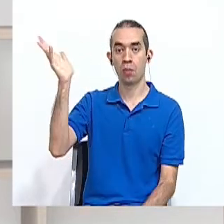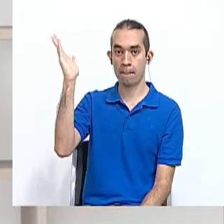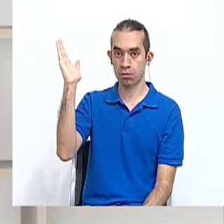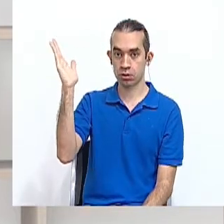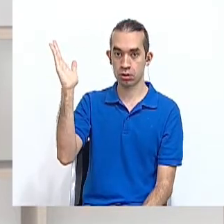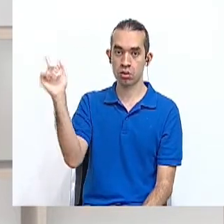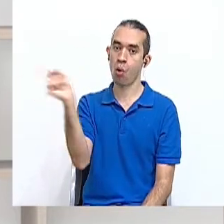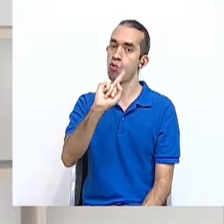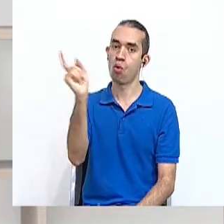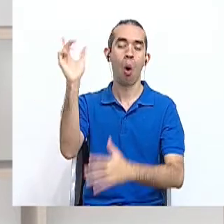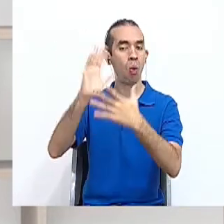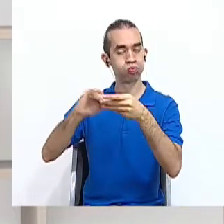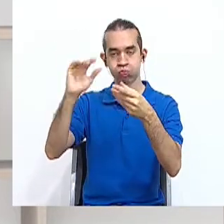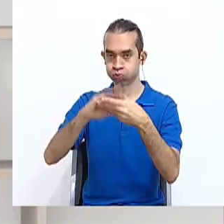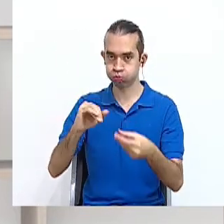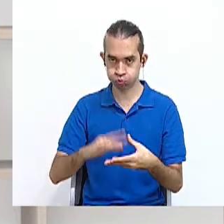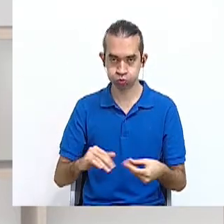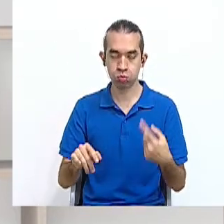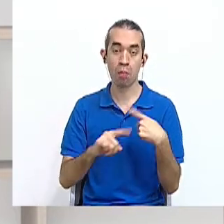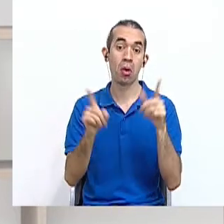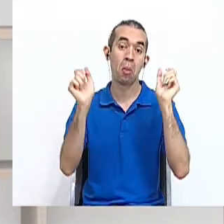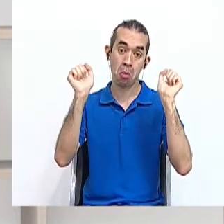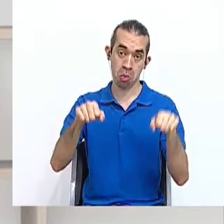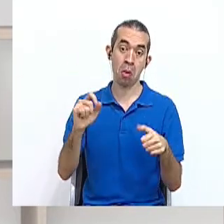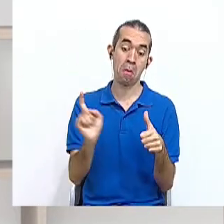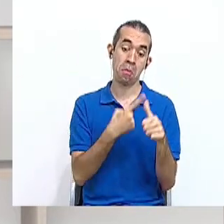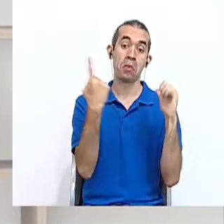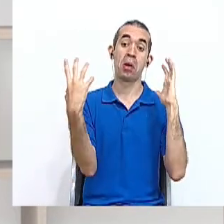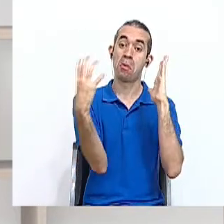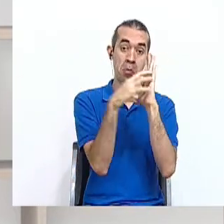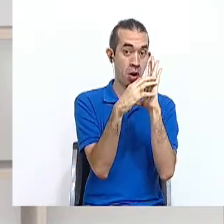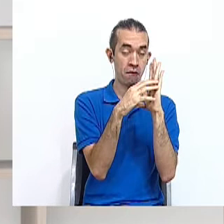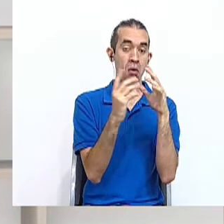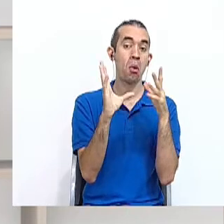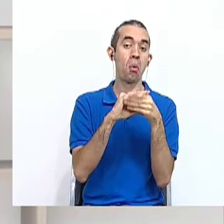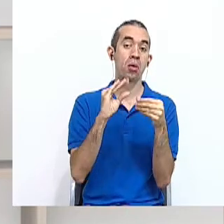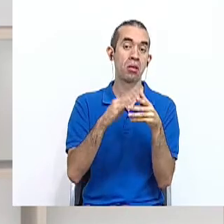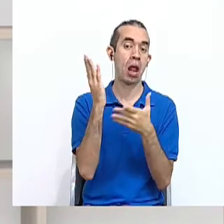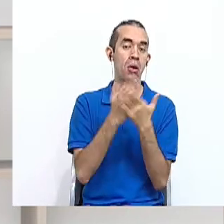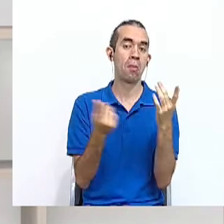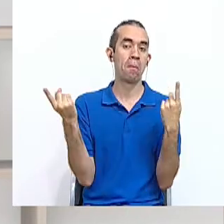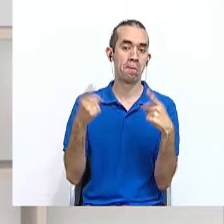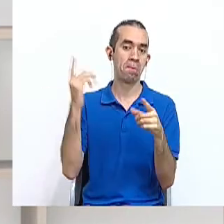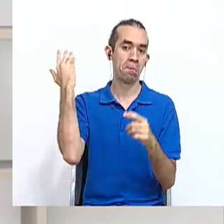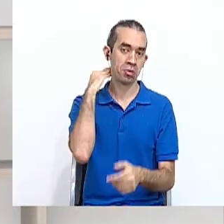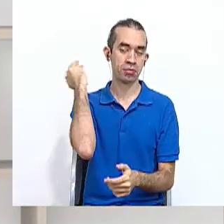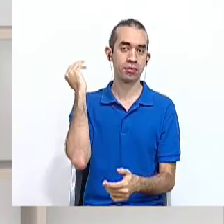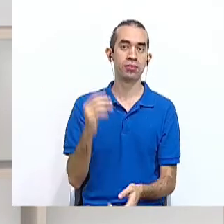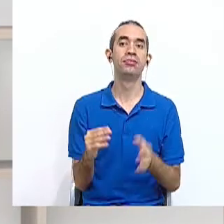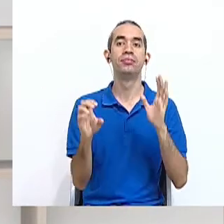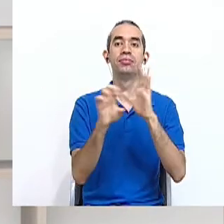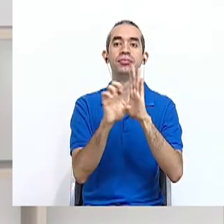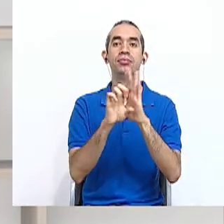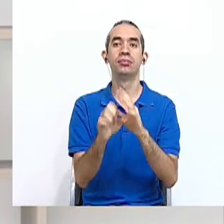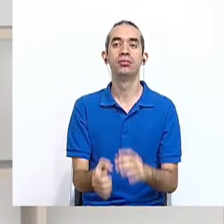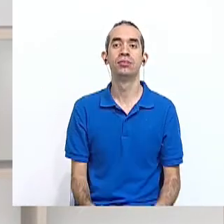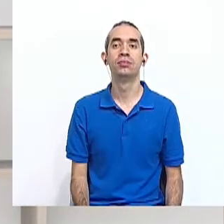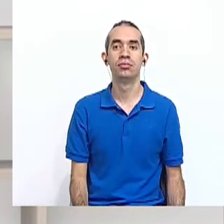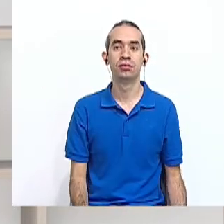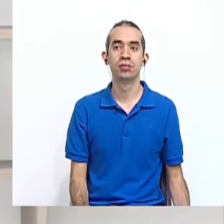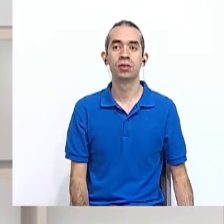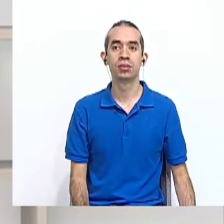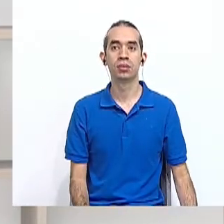no es un cuento, pero usted puede hacer su primer párrafo donde cuente una anécdota. Por ejemplo,